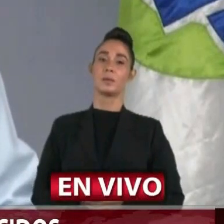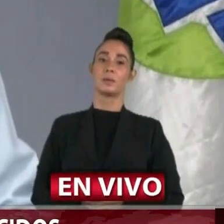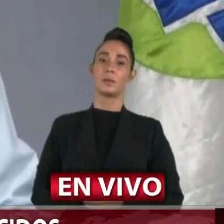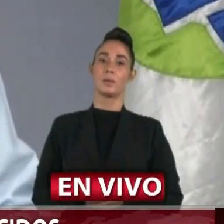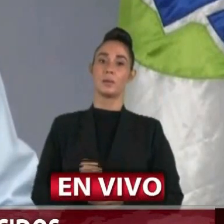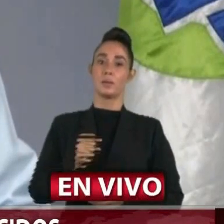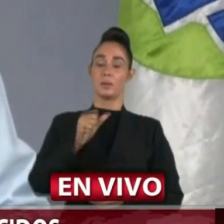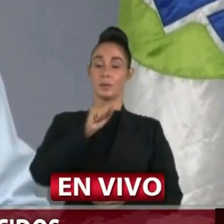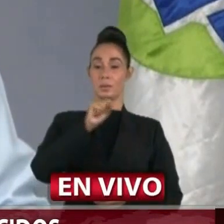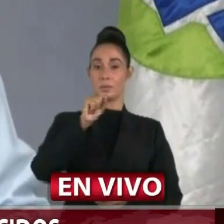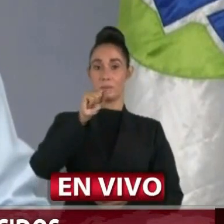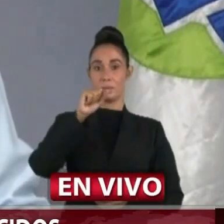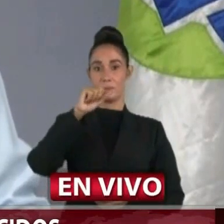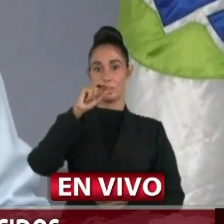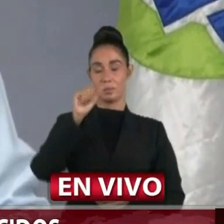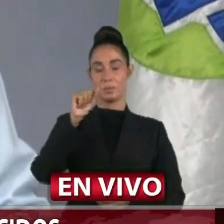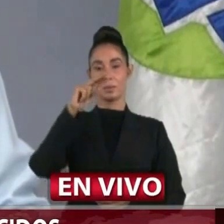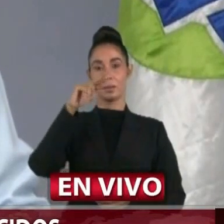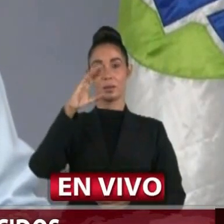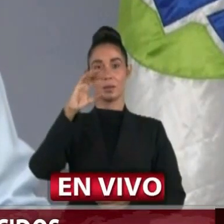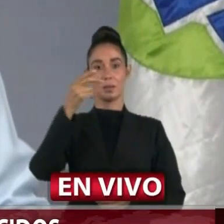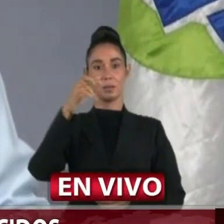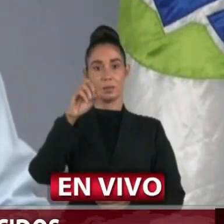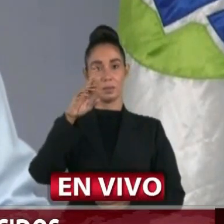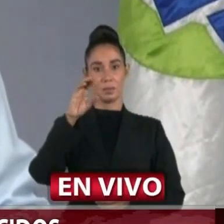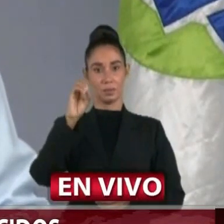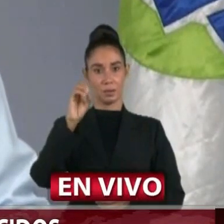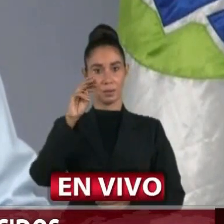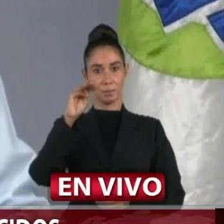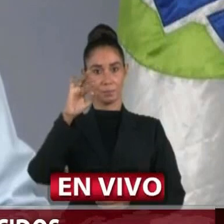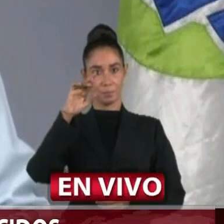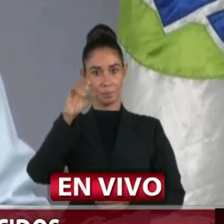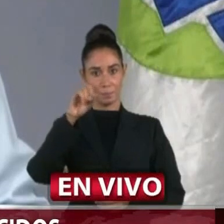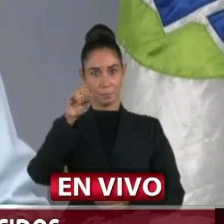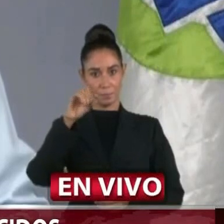Sánchez Ramírez, 25 casos nuevos,